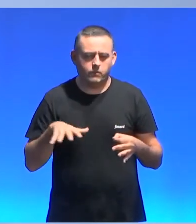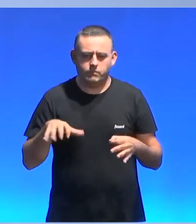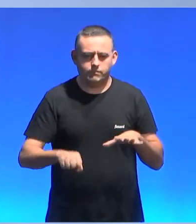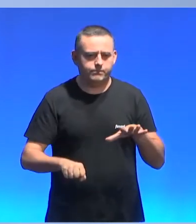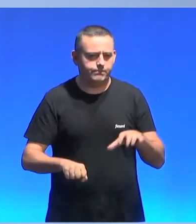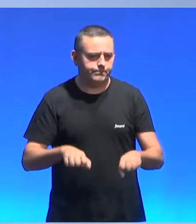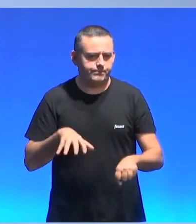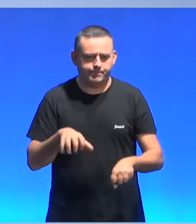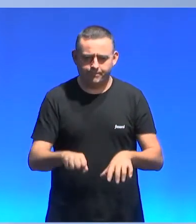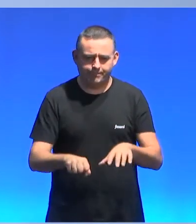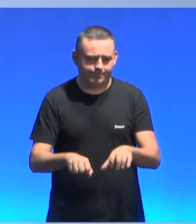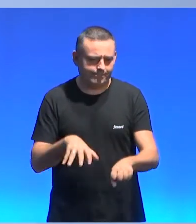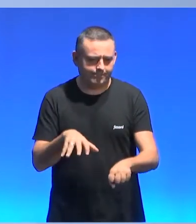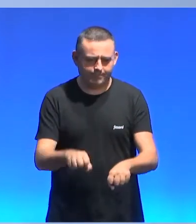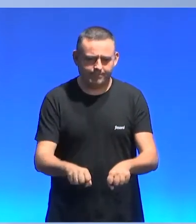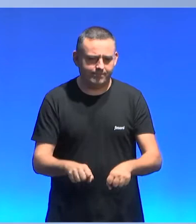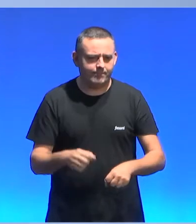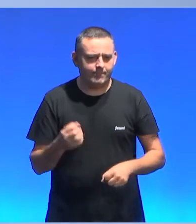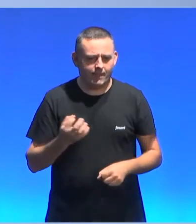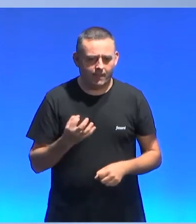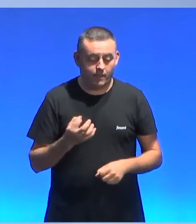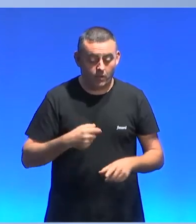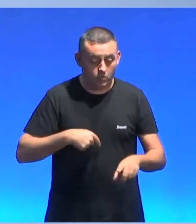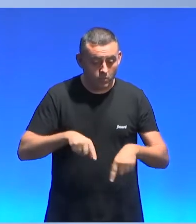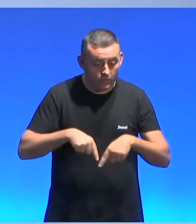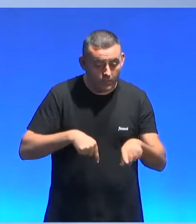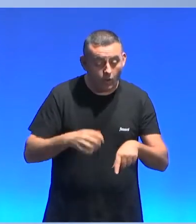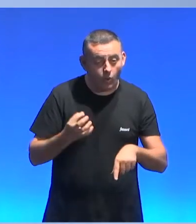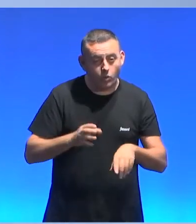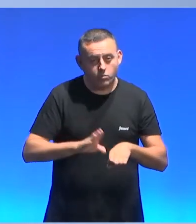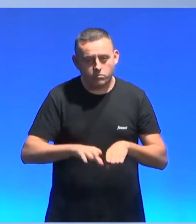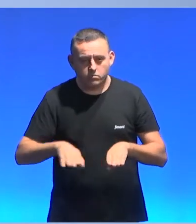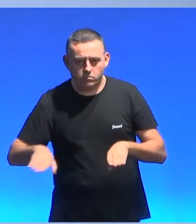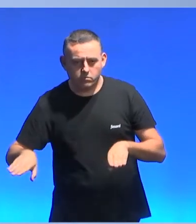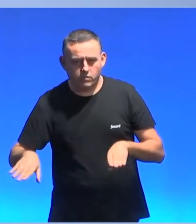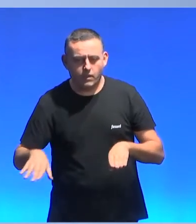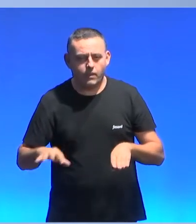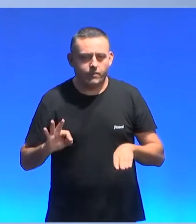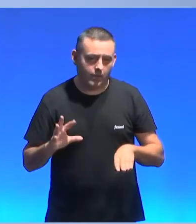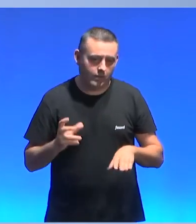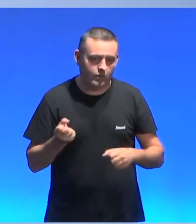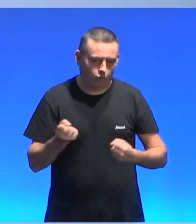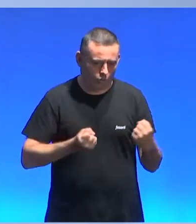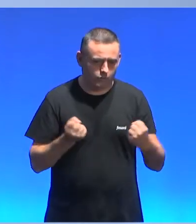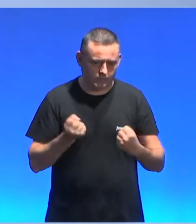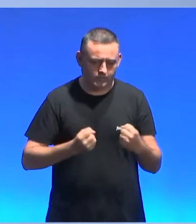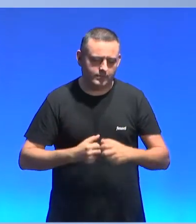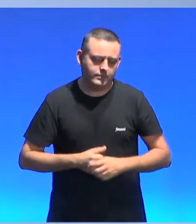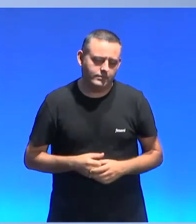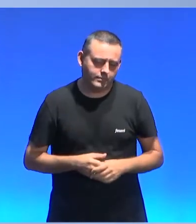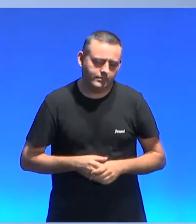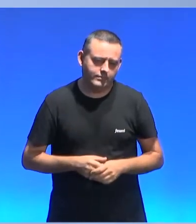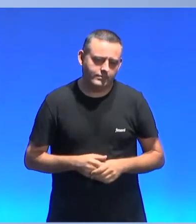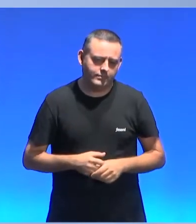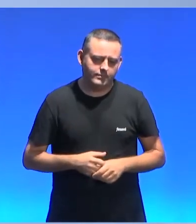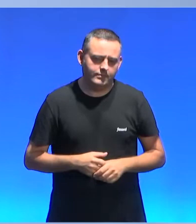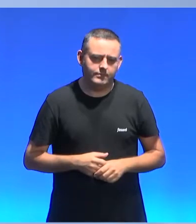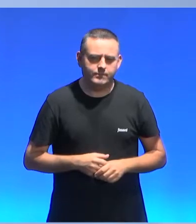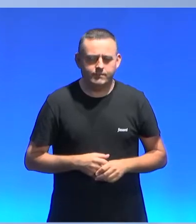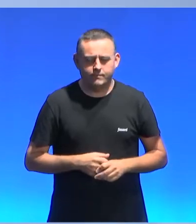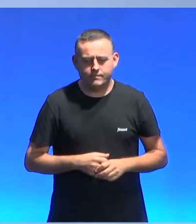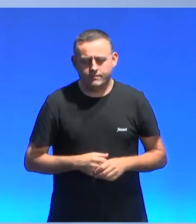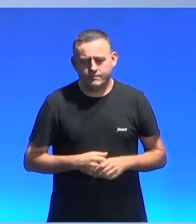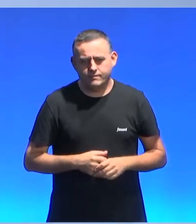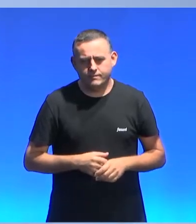privatizado por presencia en movimiento o en estacionamiento de medios privados. Esto, los